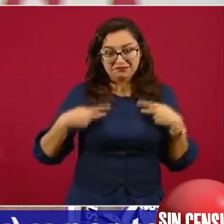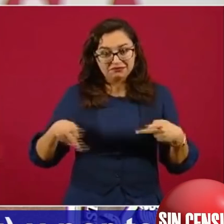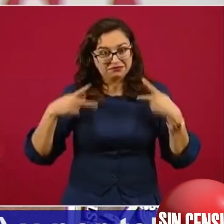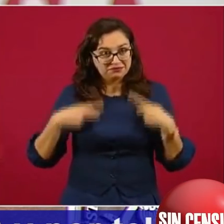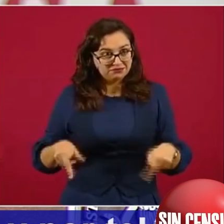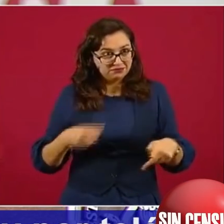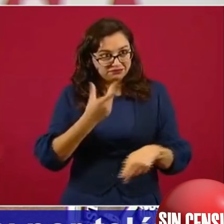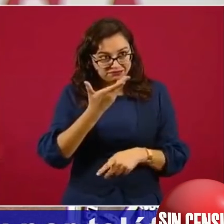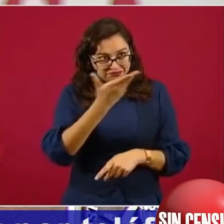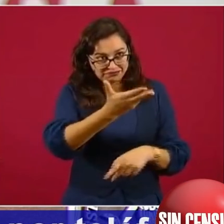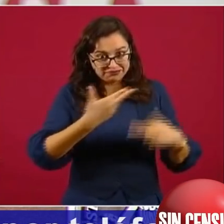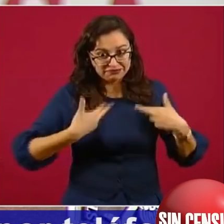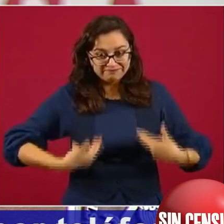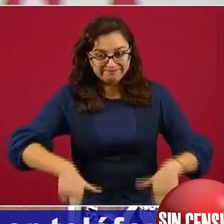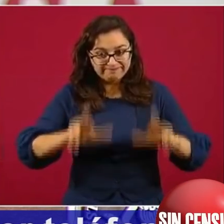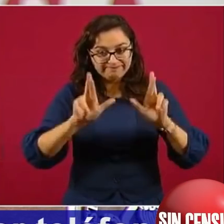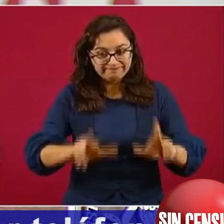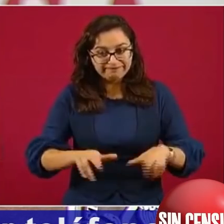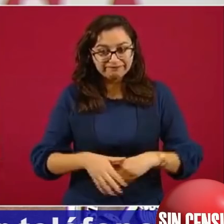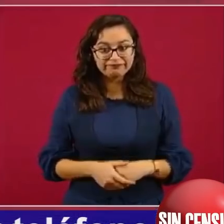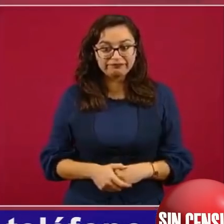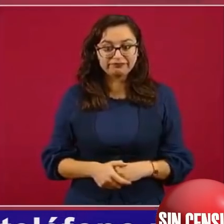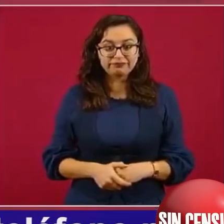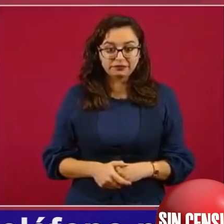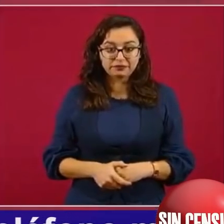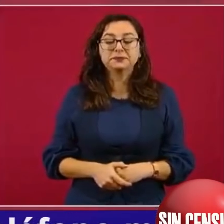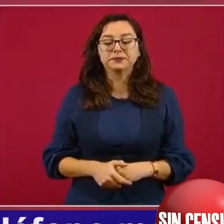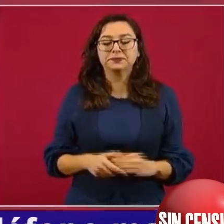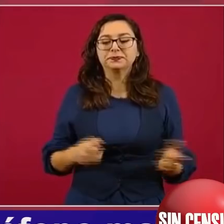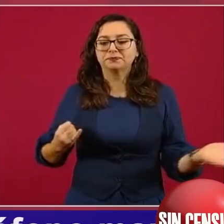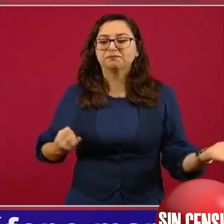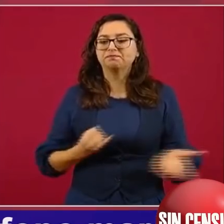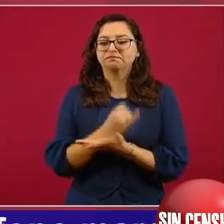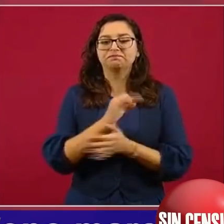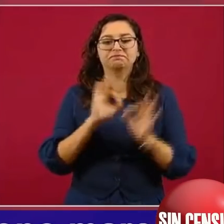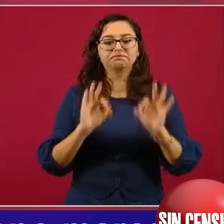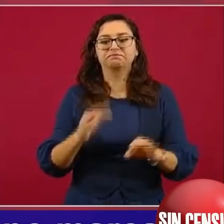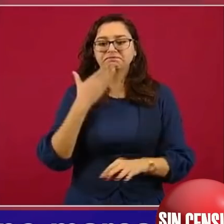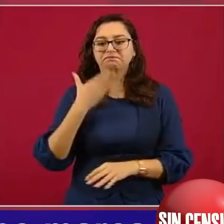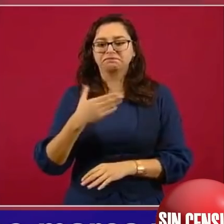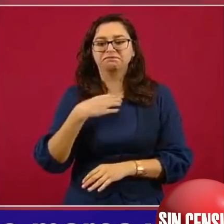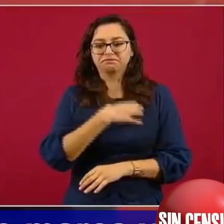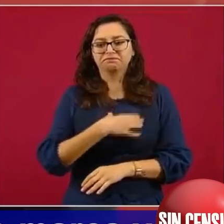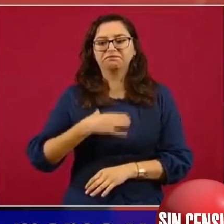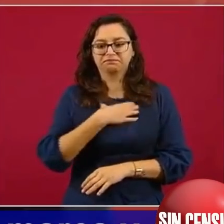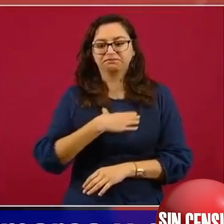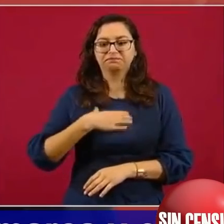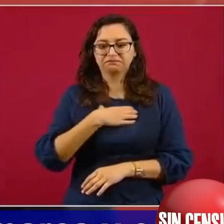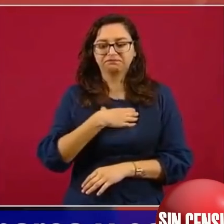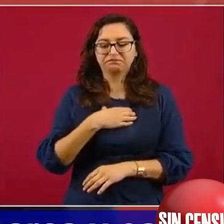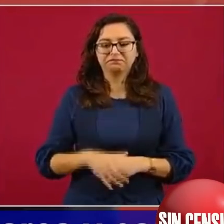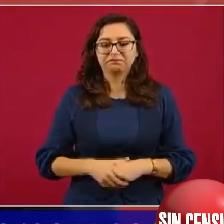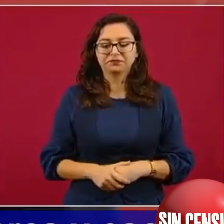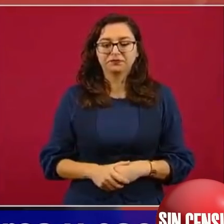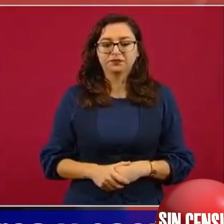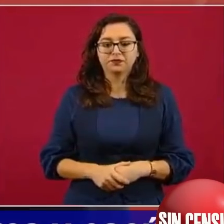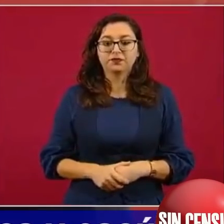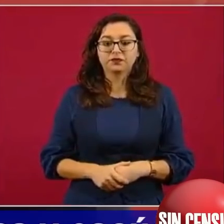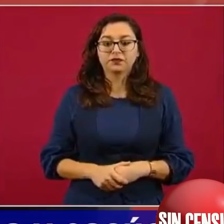México. Pero fue muy buena la decisión, sí, la celebro, el que